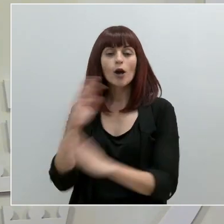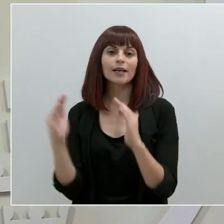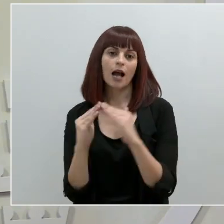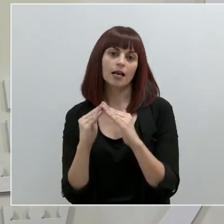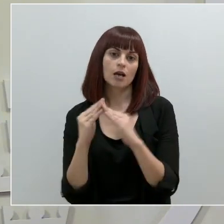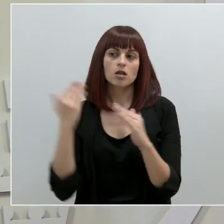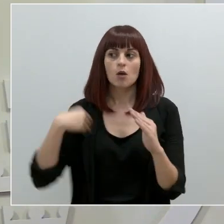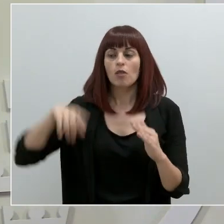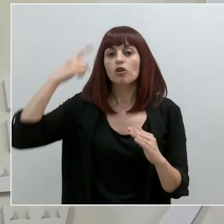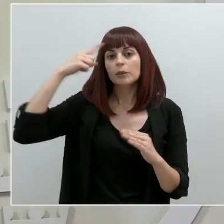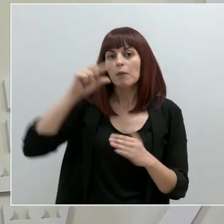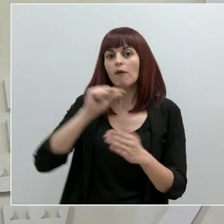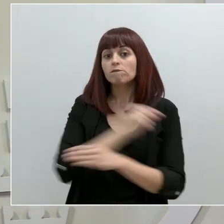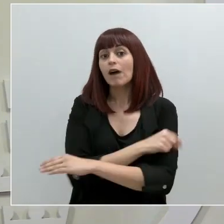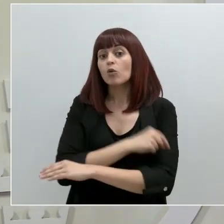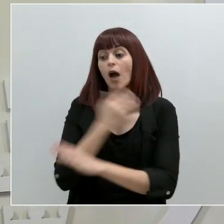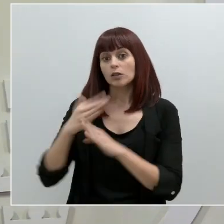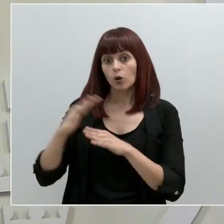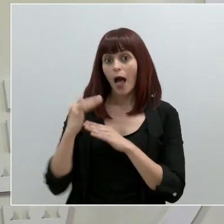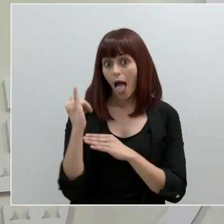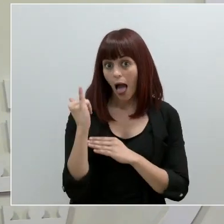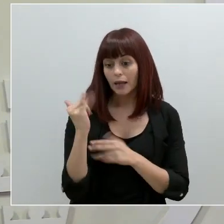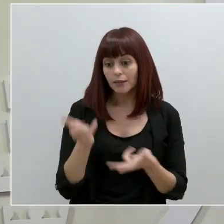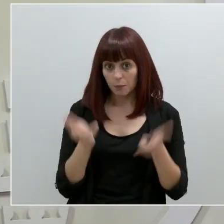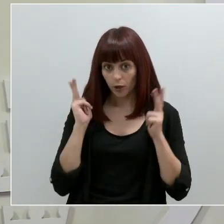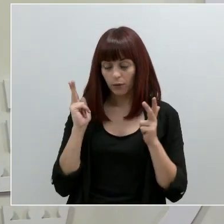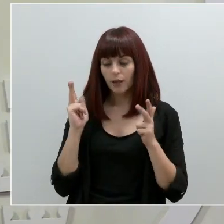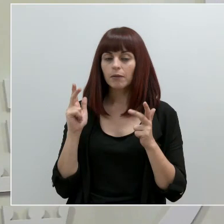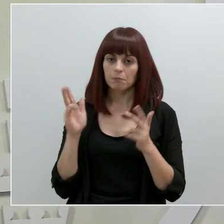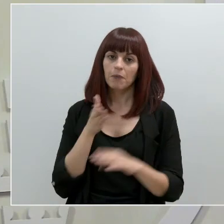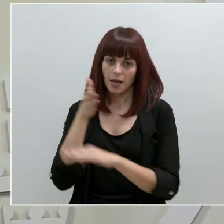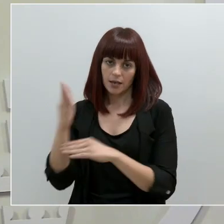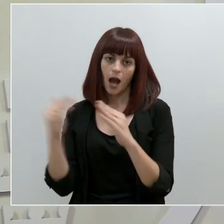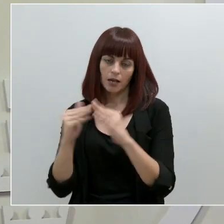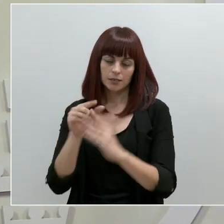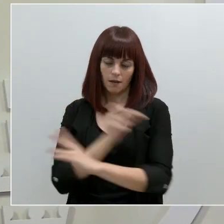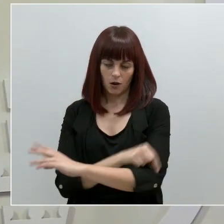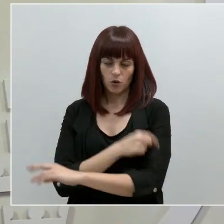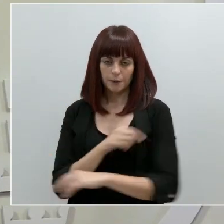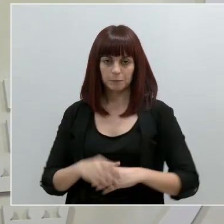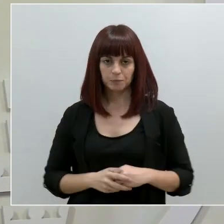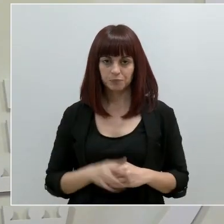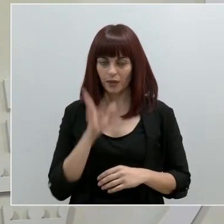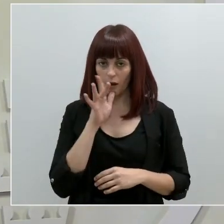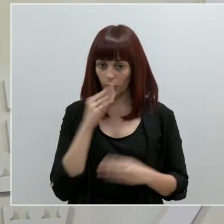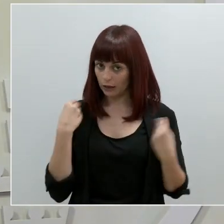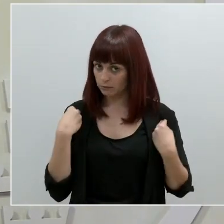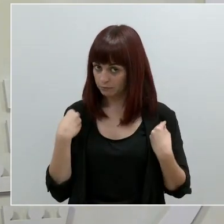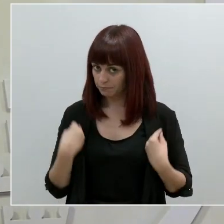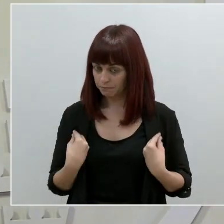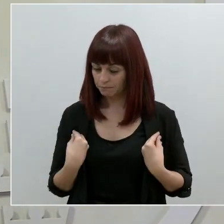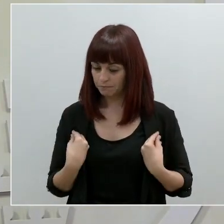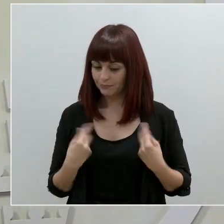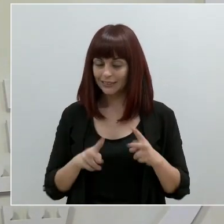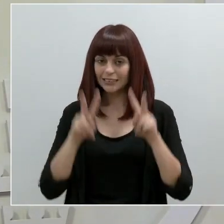tengamos la disponibilidad de la vacuna que permita hacerse la vacunación en domicilio. Ahora mismo